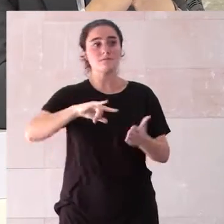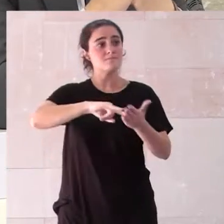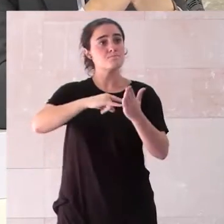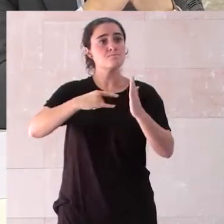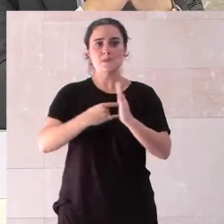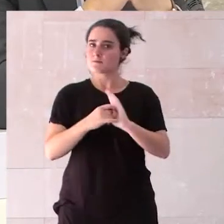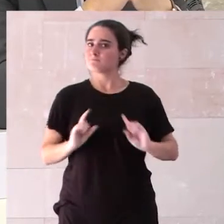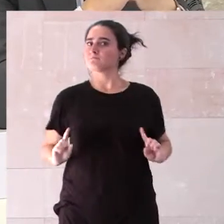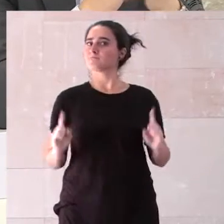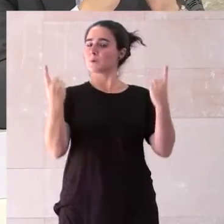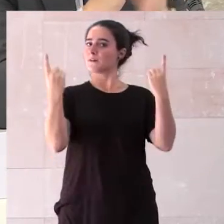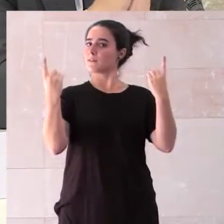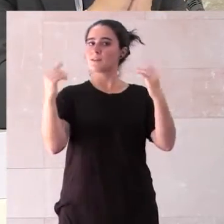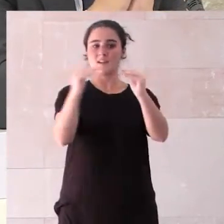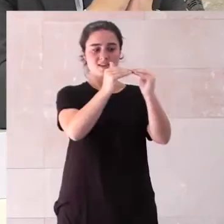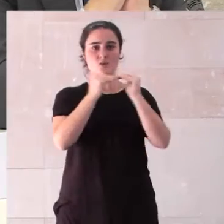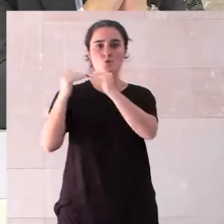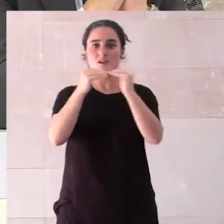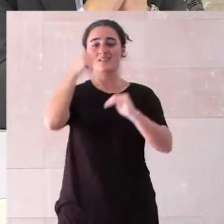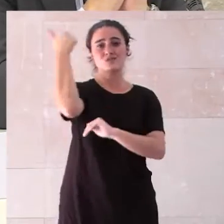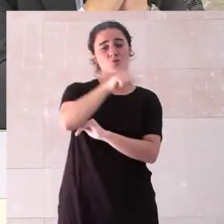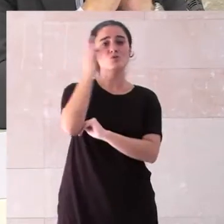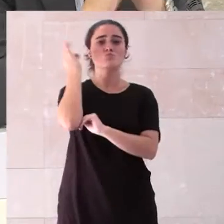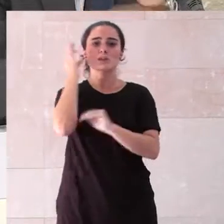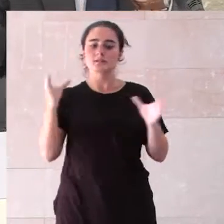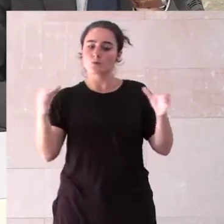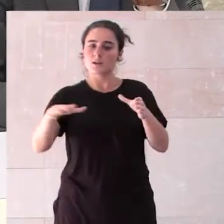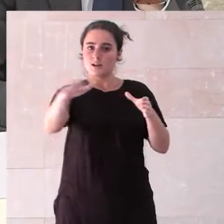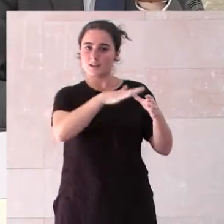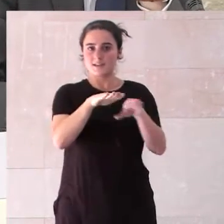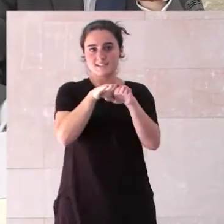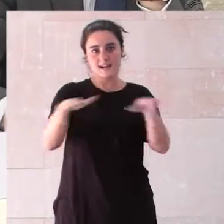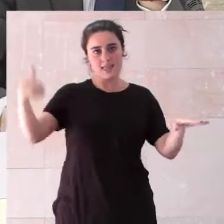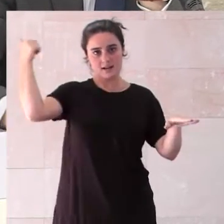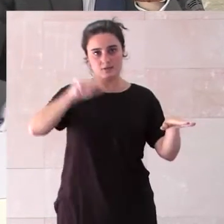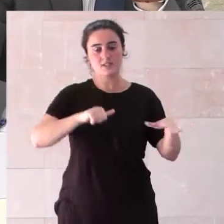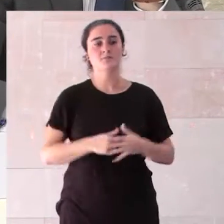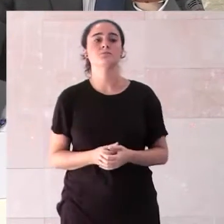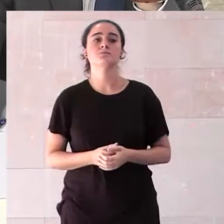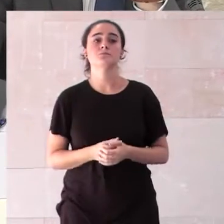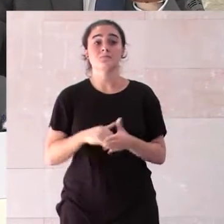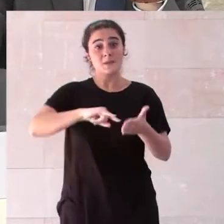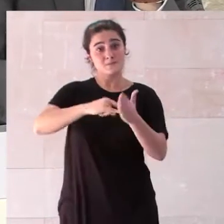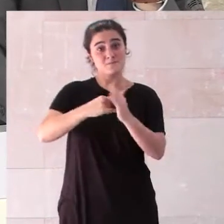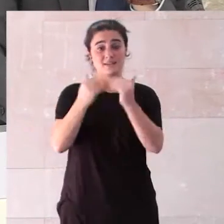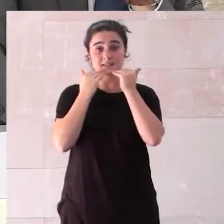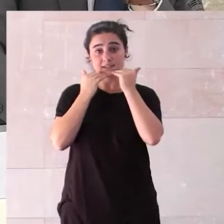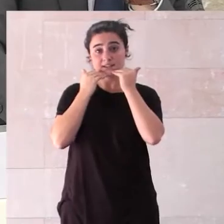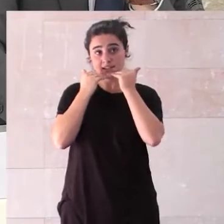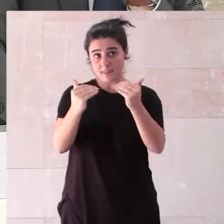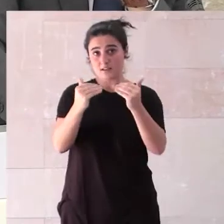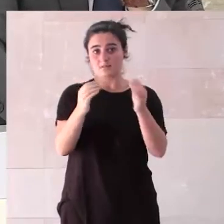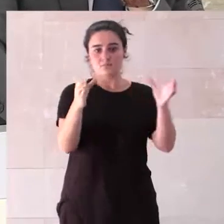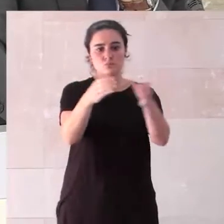por la igualdad de mujeres y hombres de la cuadrilla de la Llanada Alavesa. Gracias a este plan, todos los municipios